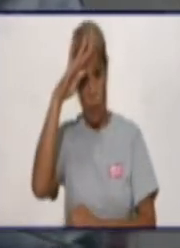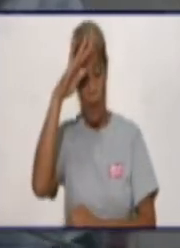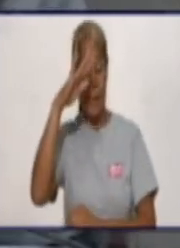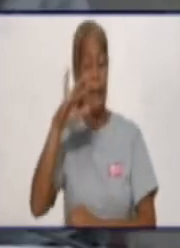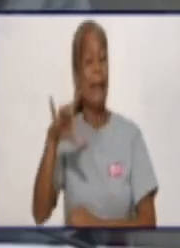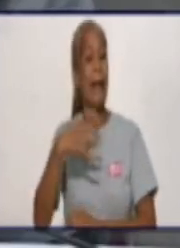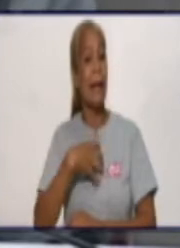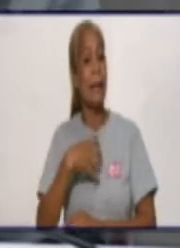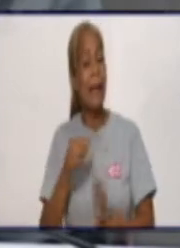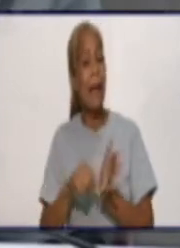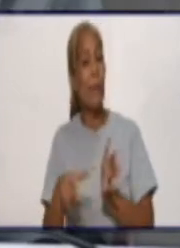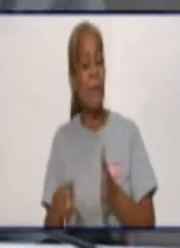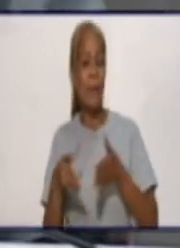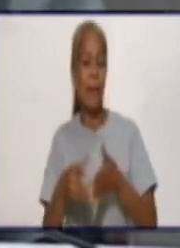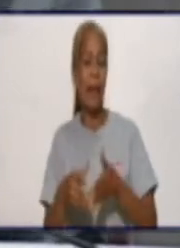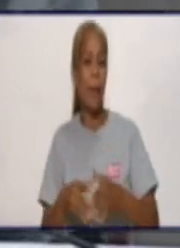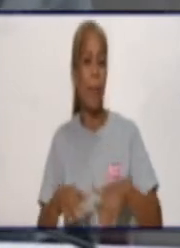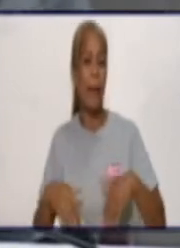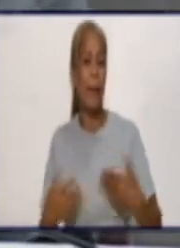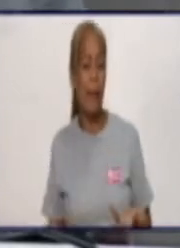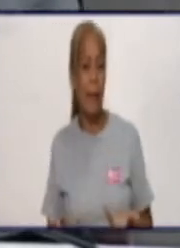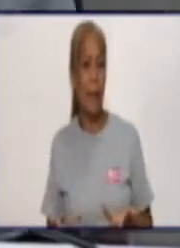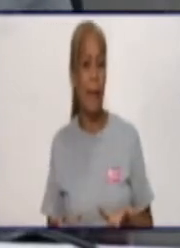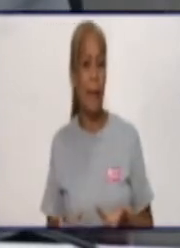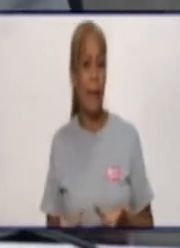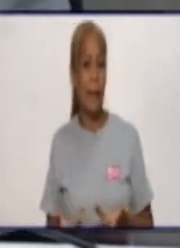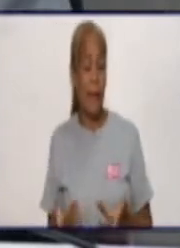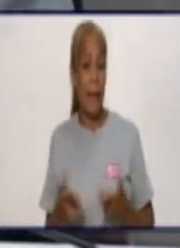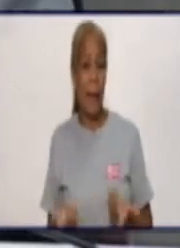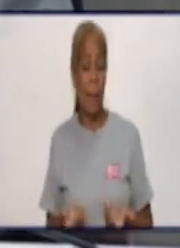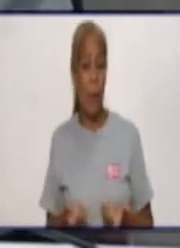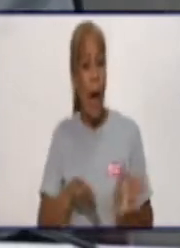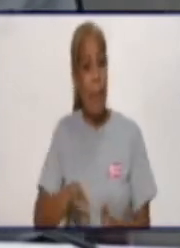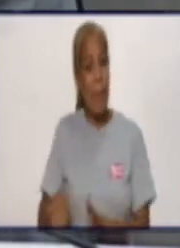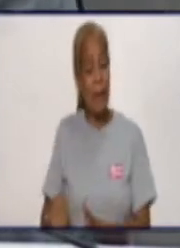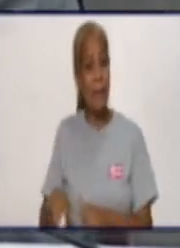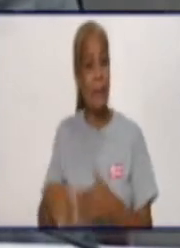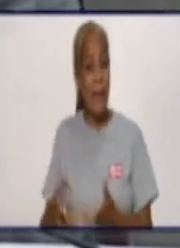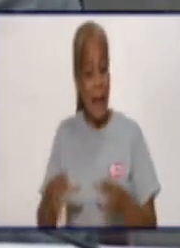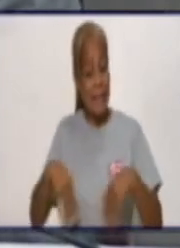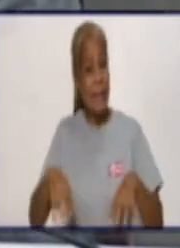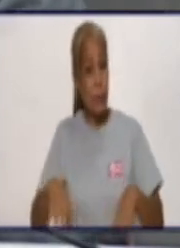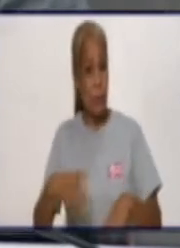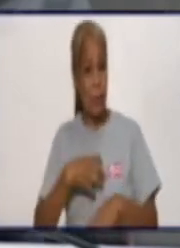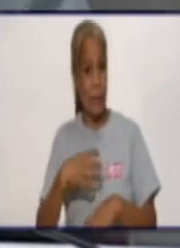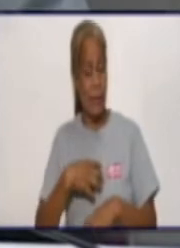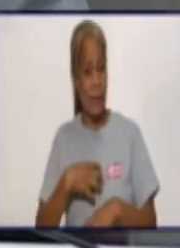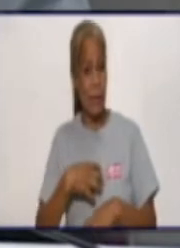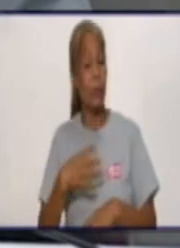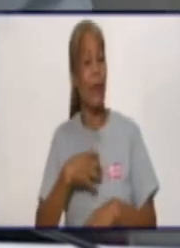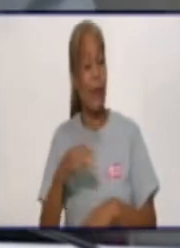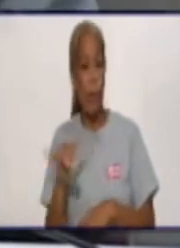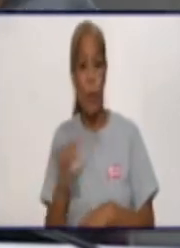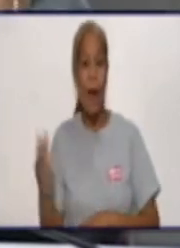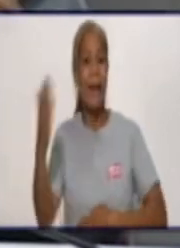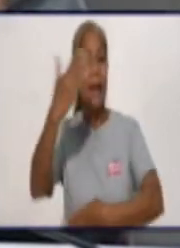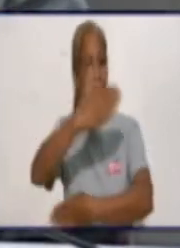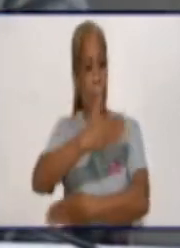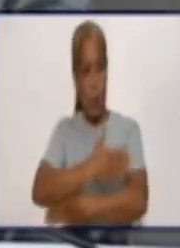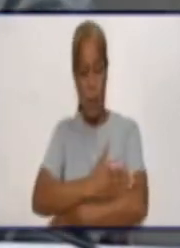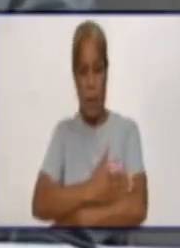que agrava la situación de cuba además un bloqueo que no podemos dejar nunca a un lado que no lo podemos denunciar